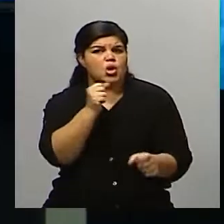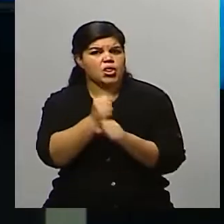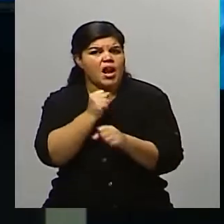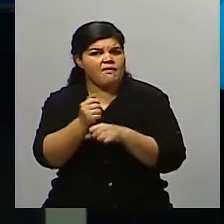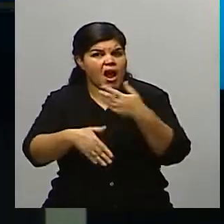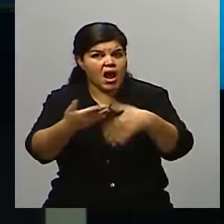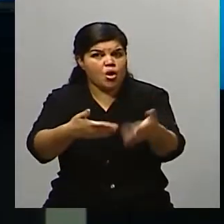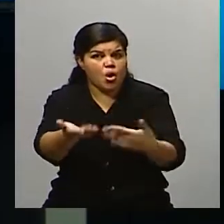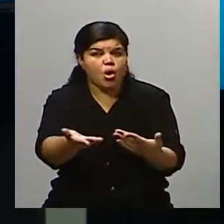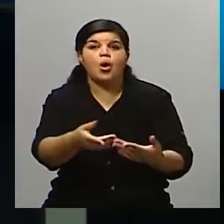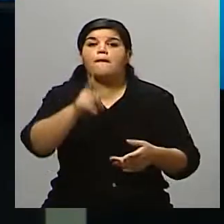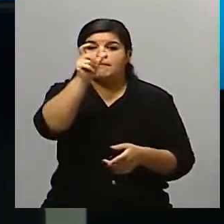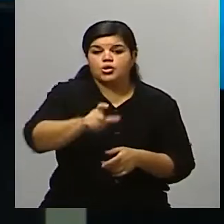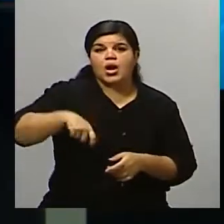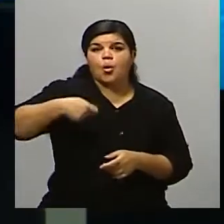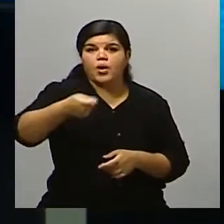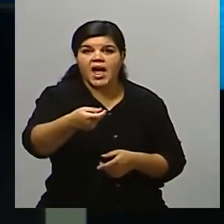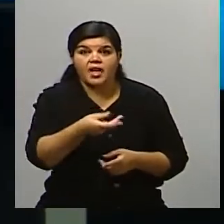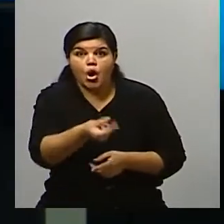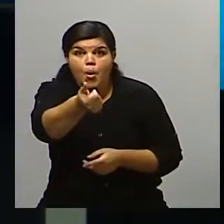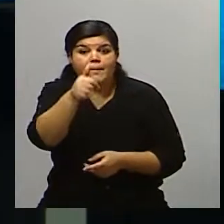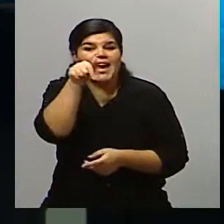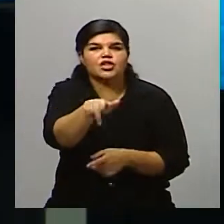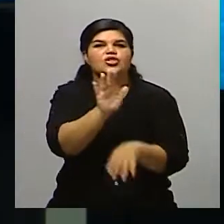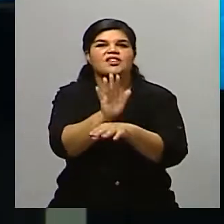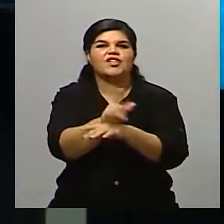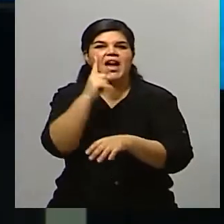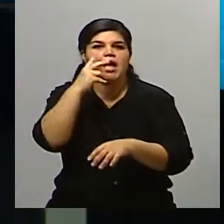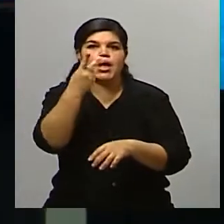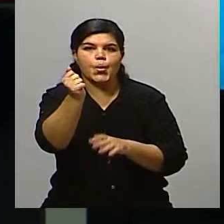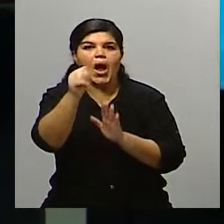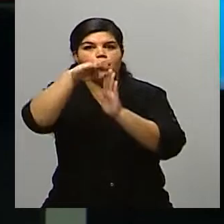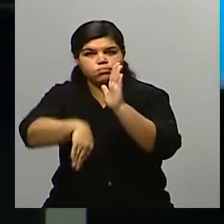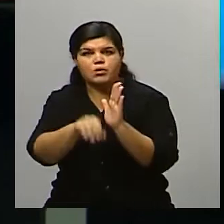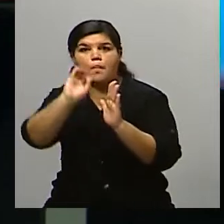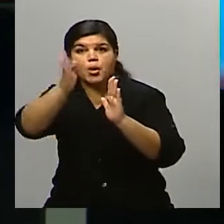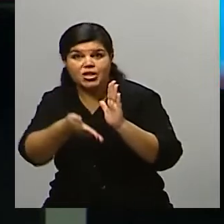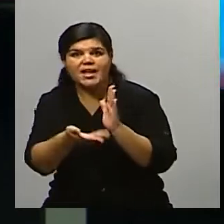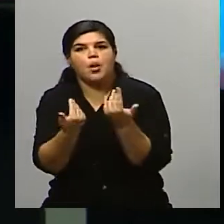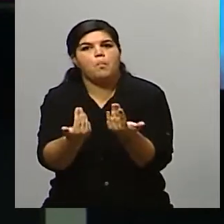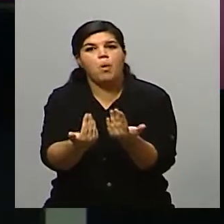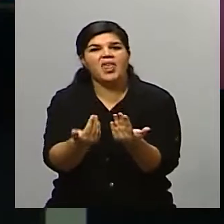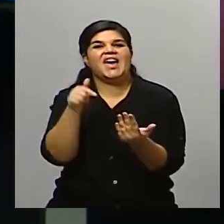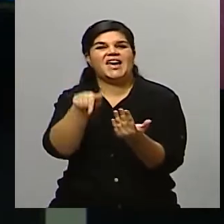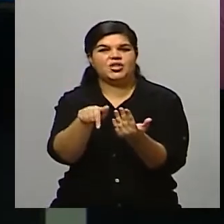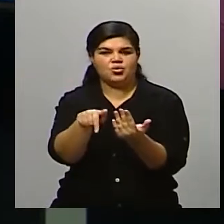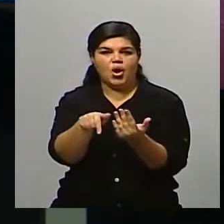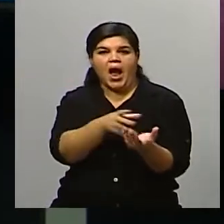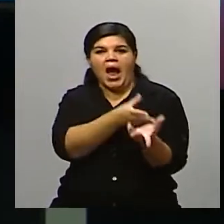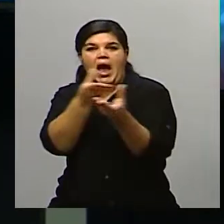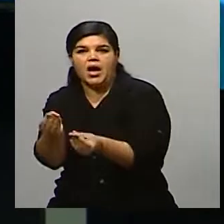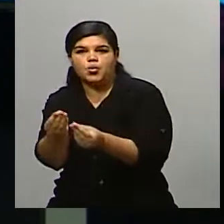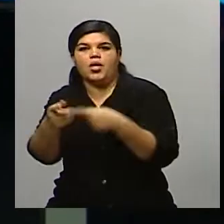tema porque me parece que es importante también aclarar un poco los tantos, ¿no? Frente a una situación que hoy está atravesando el país y donde se cuestiona